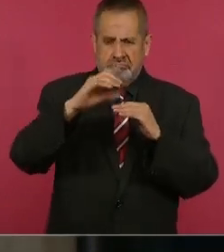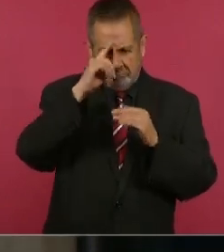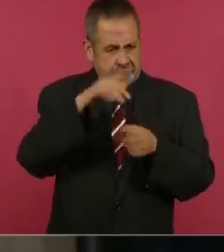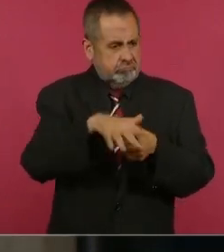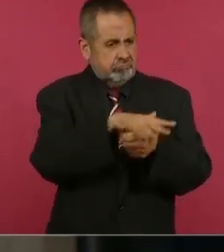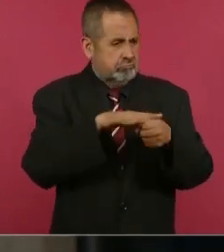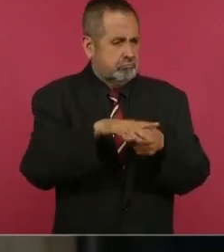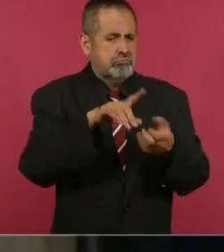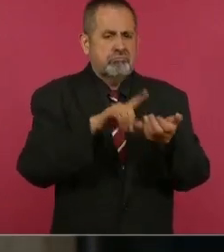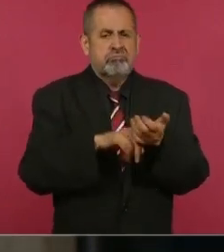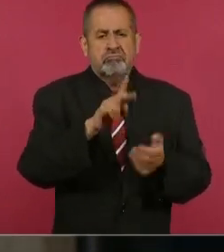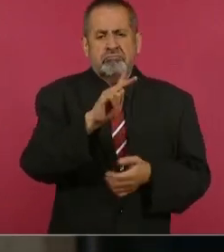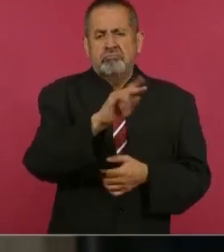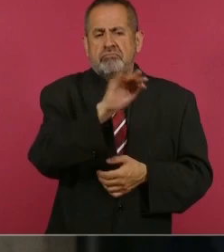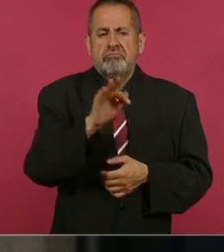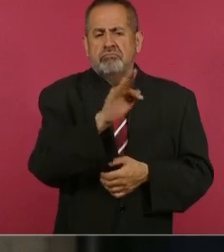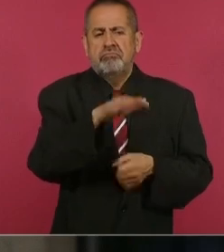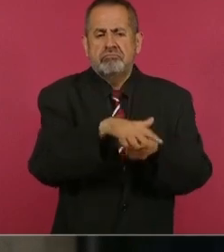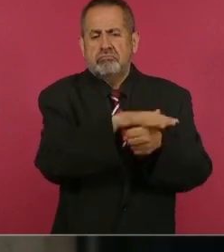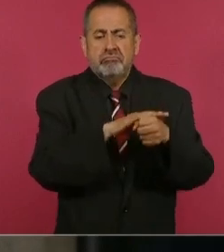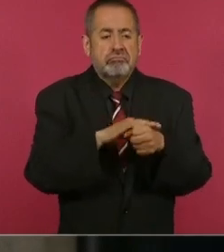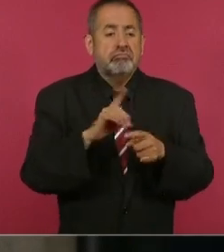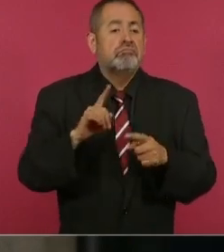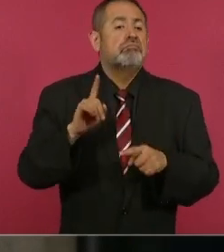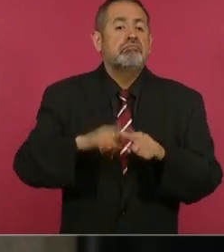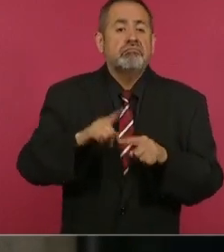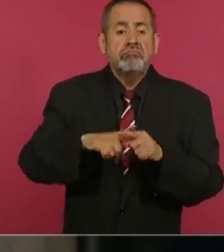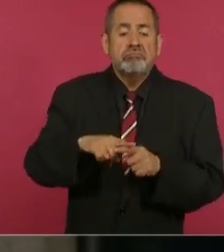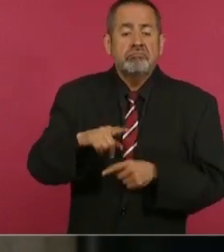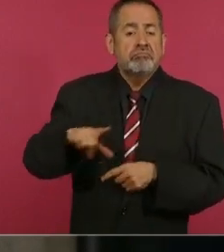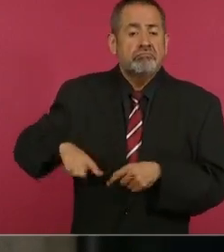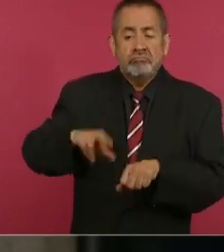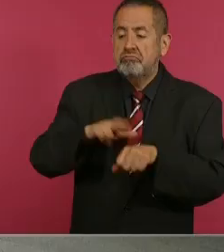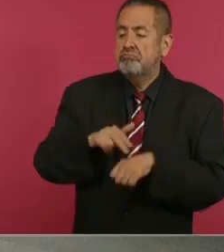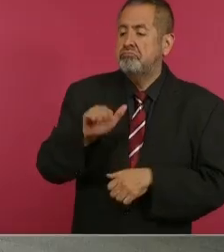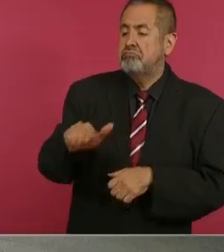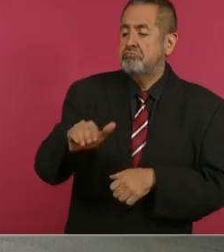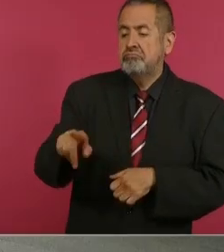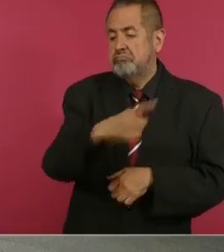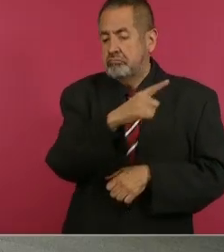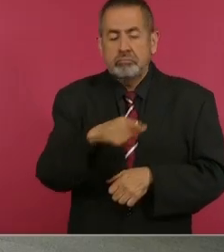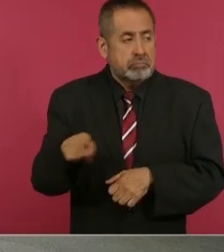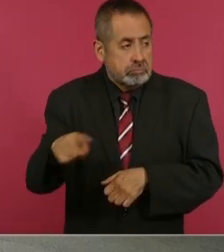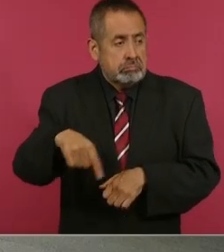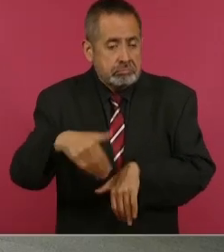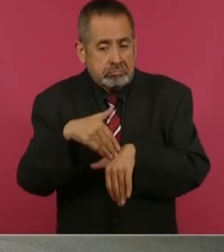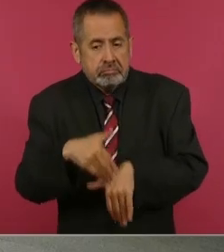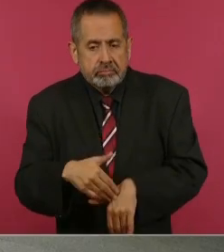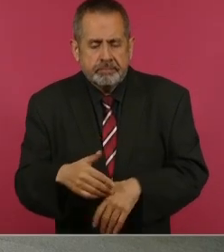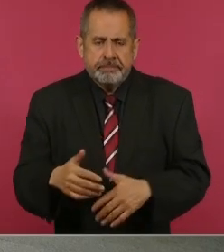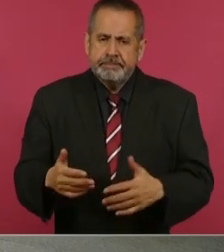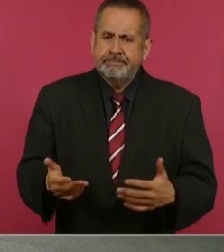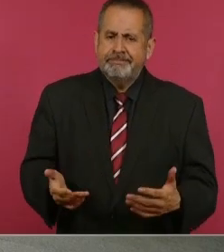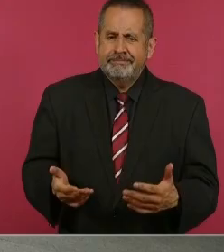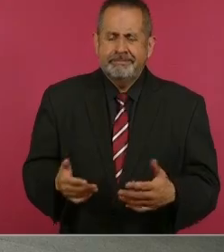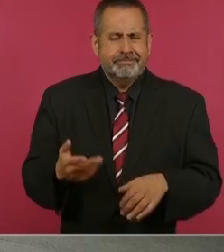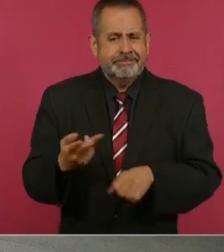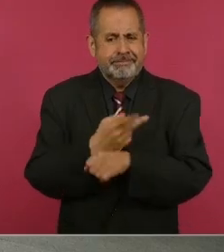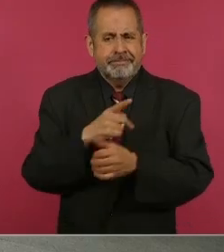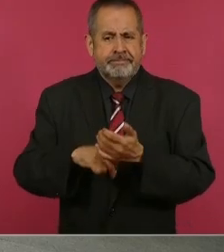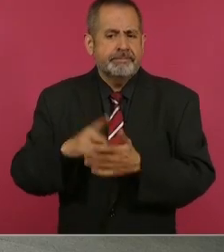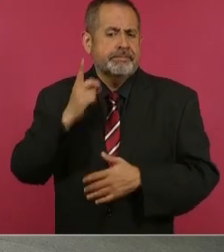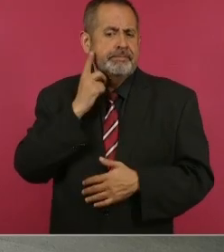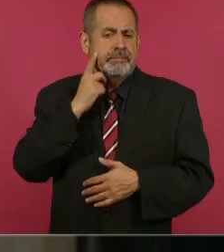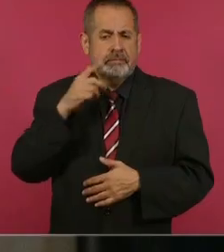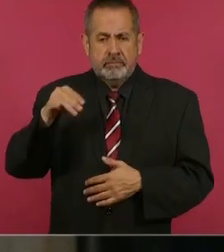local, a iniciativa del gobernador Enrique Alfaro. Presidente, ¿qué opina del diputado de Morena que